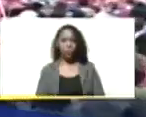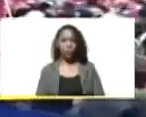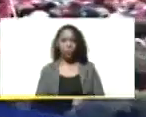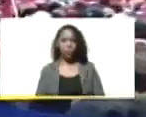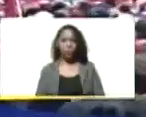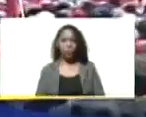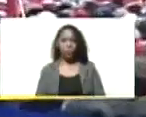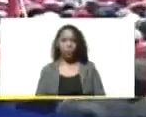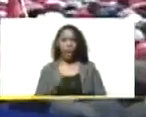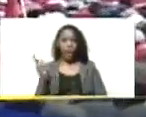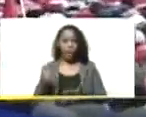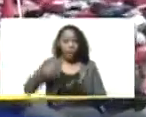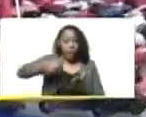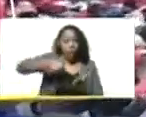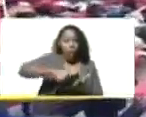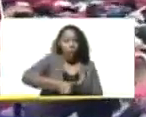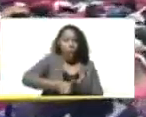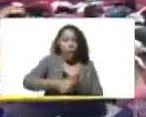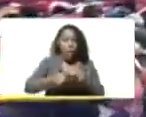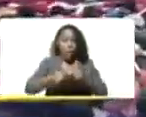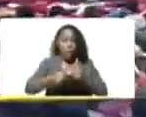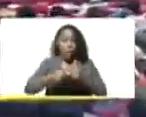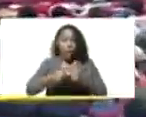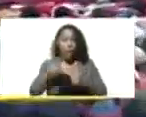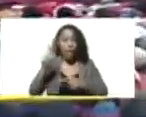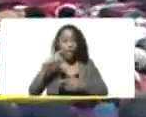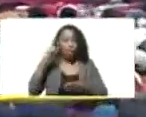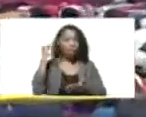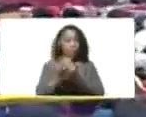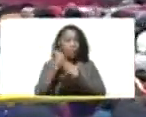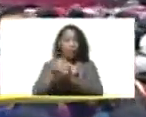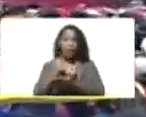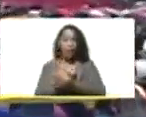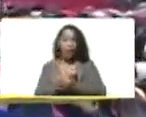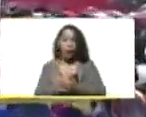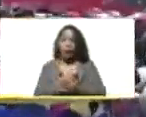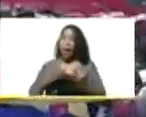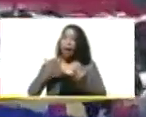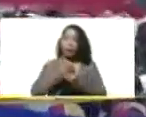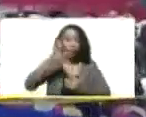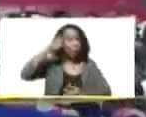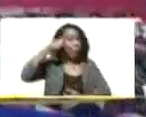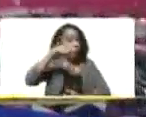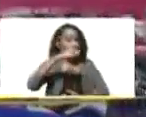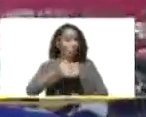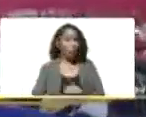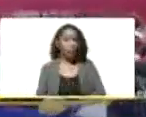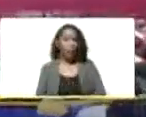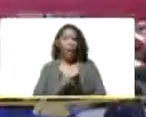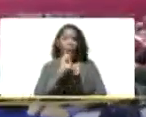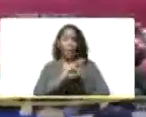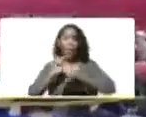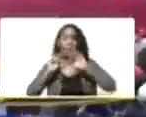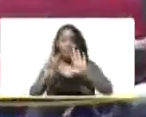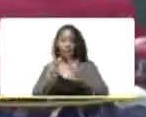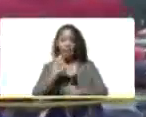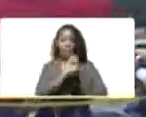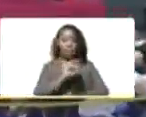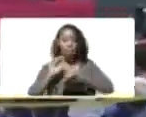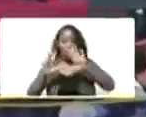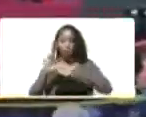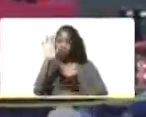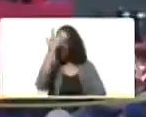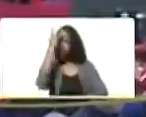Dejó una huella gigantesca esa masacre entre el pueblo. El 27 y 28 de